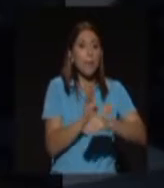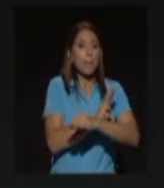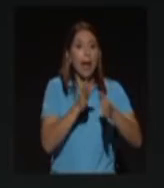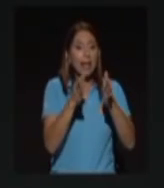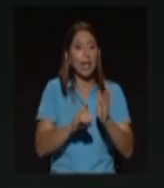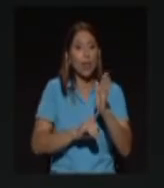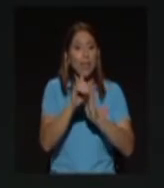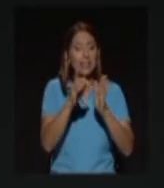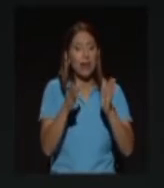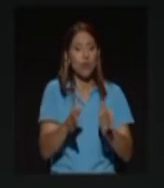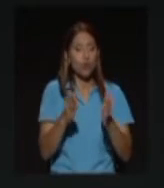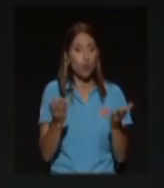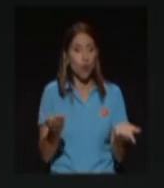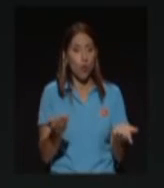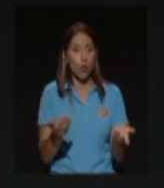manera